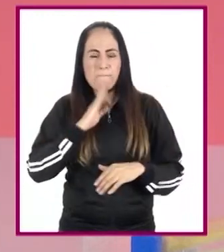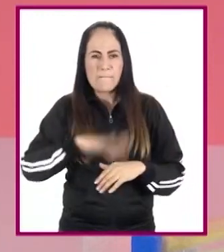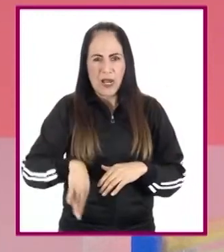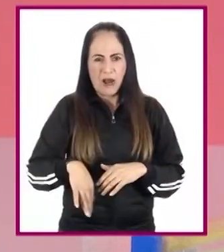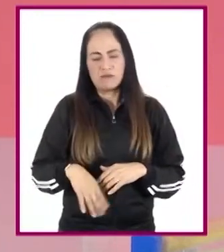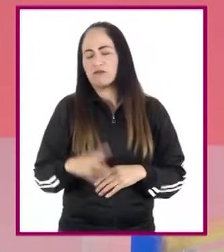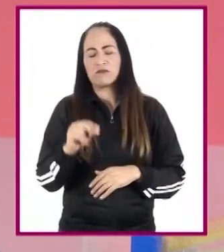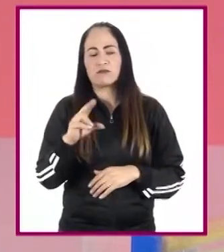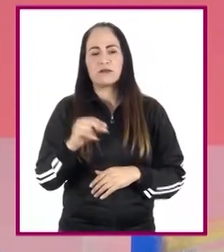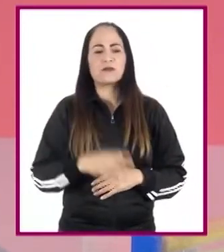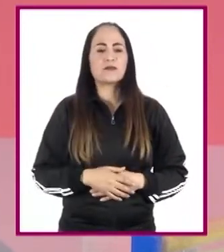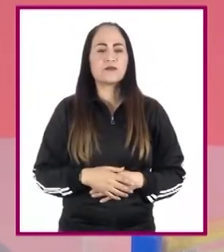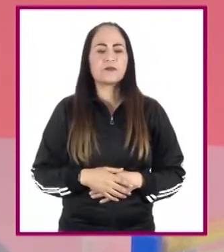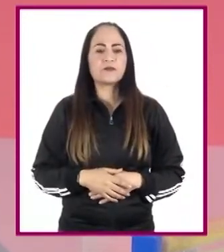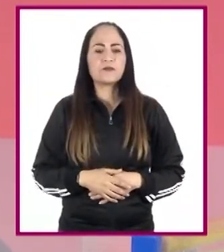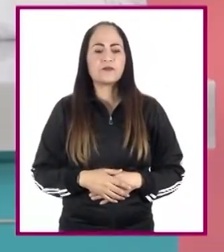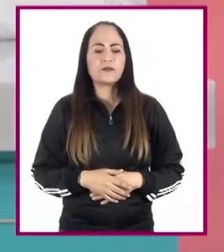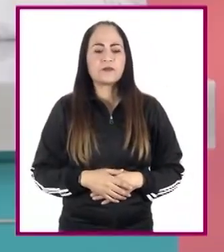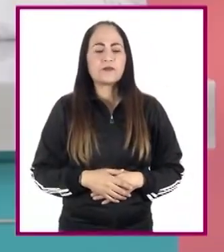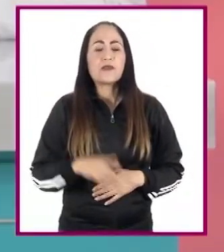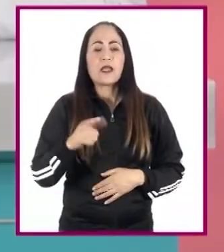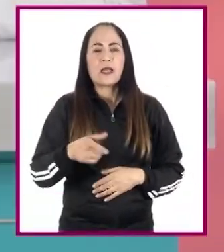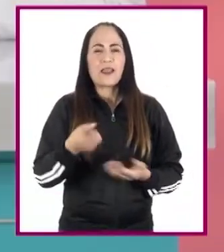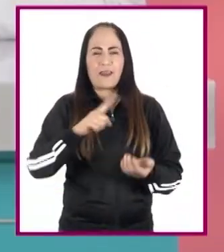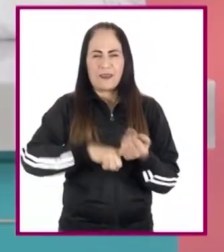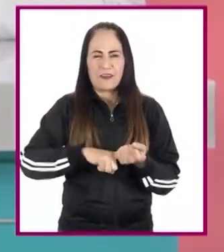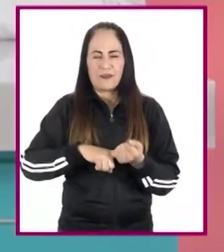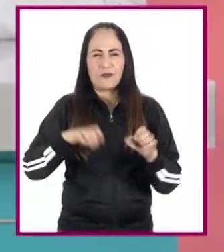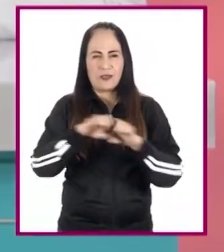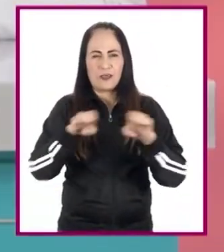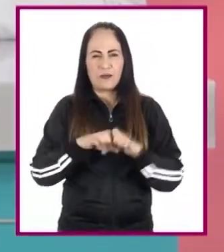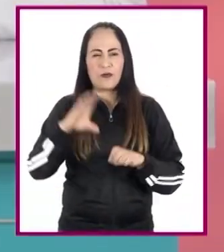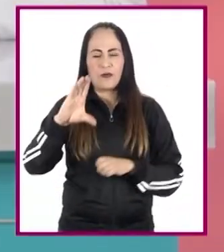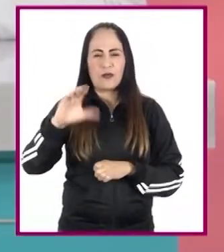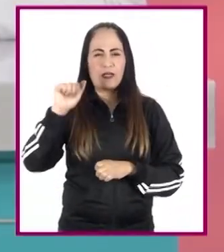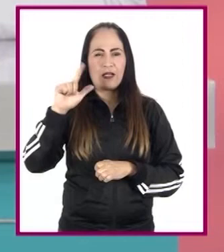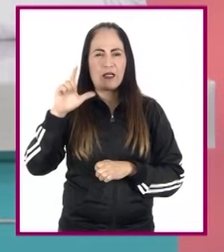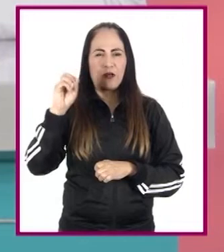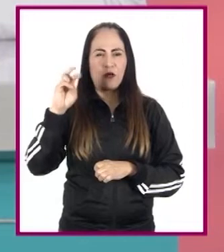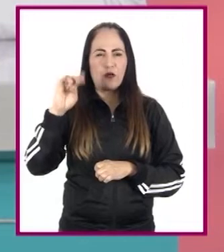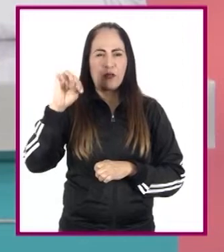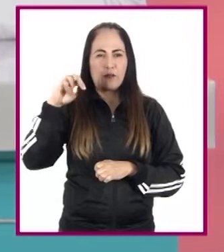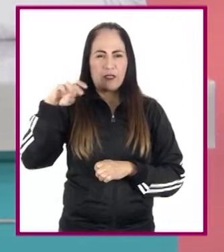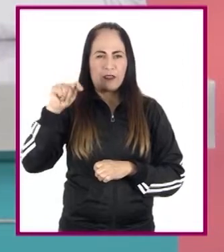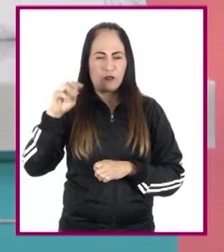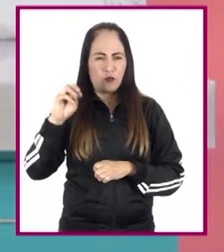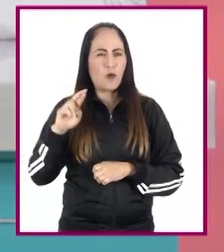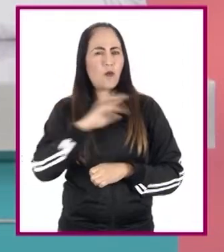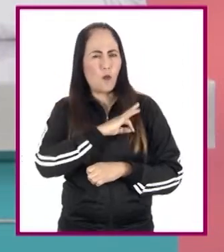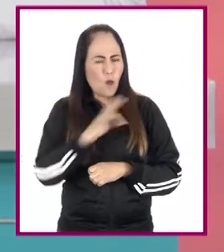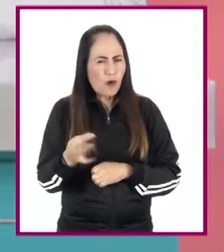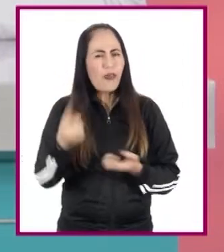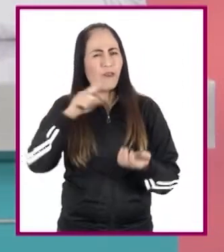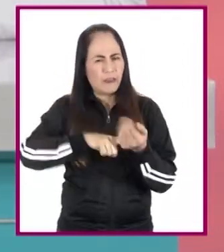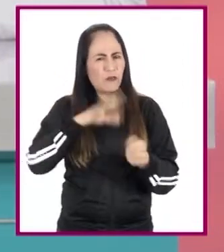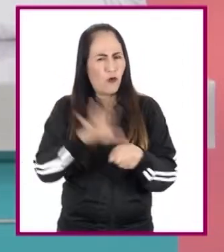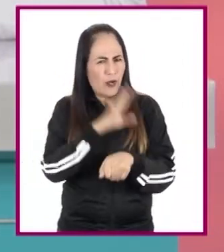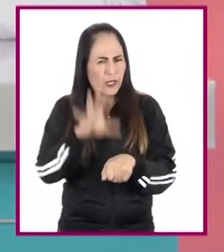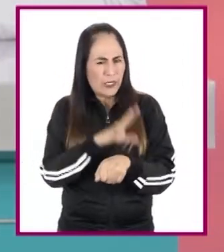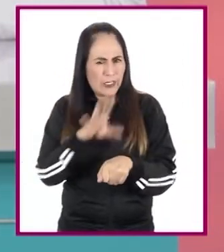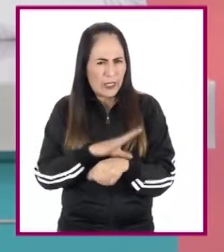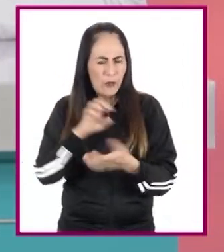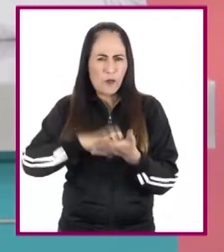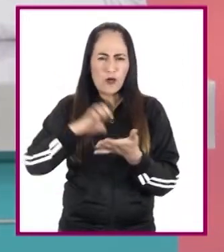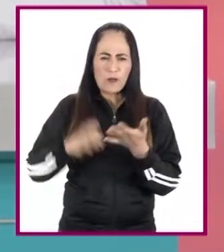calorímetros permiten medir la cantidad de calorías de un alimento de manera indirecta, por lo que medimos es la cantidad de calorías que absorbe el